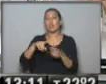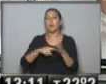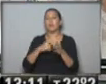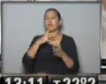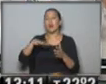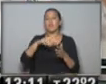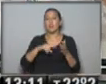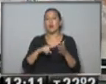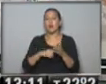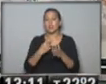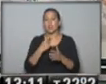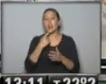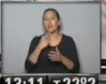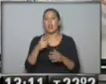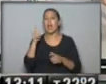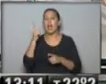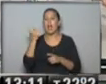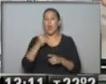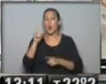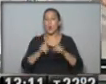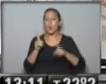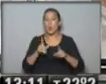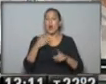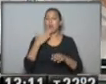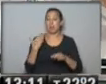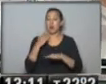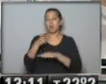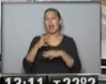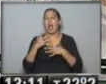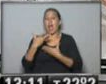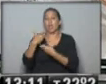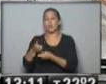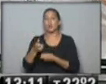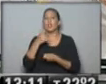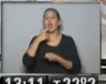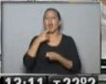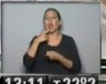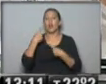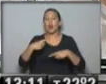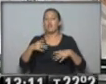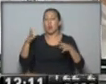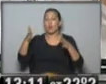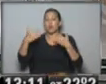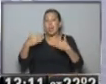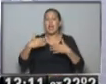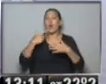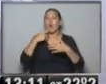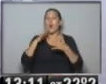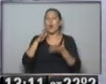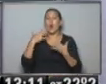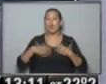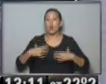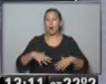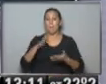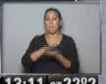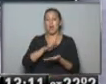Y el lugar es a donde se puede acercar ayuda puntualmente, se está recolectando ropa, también colchones, todo tipo